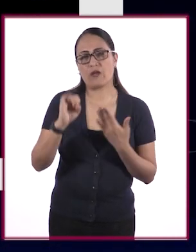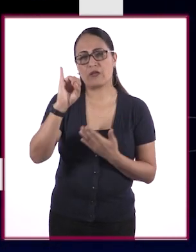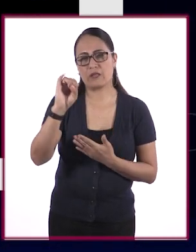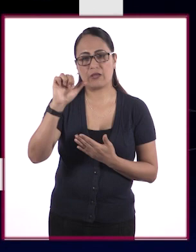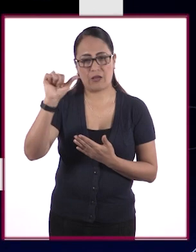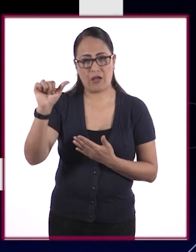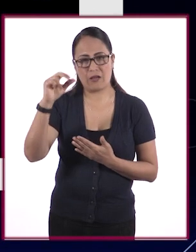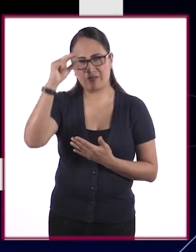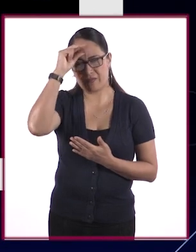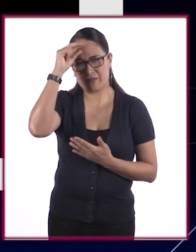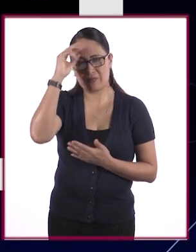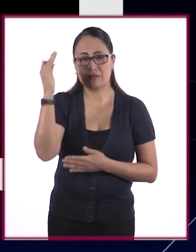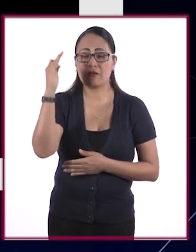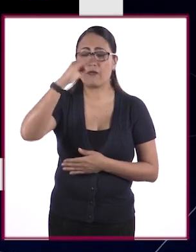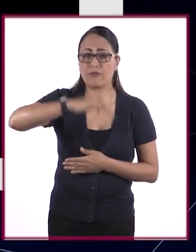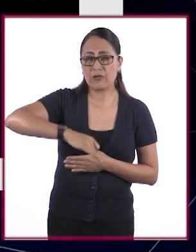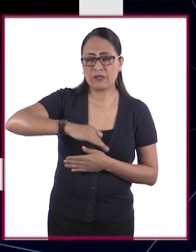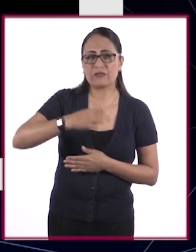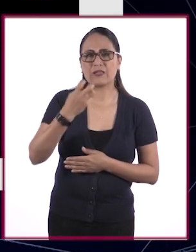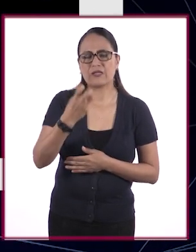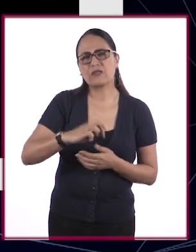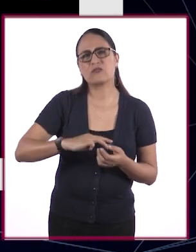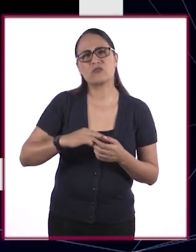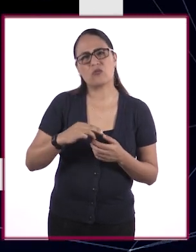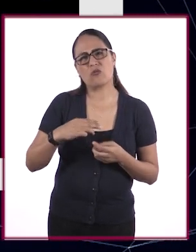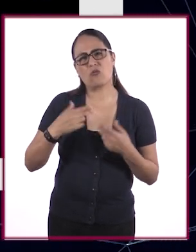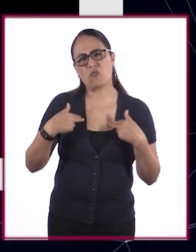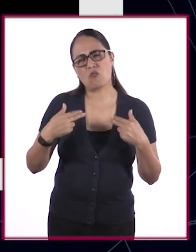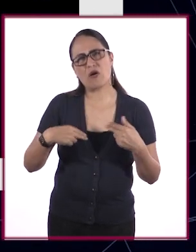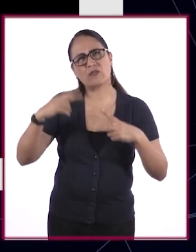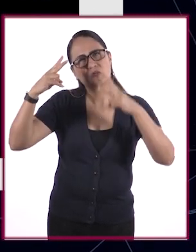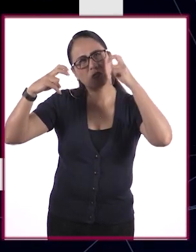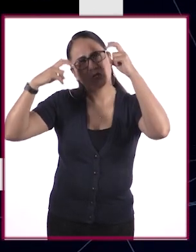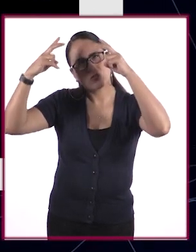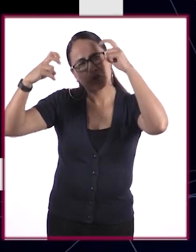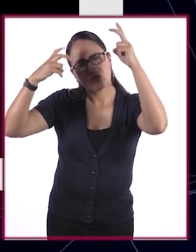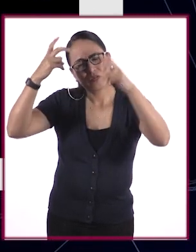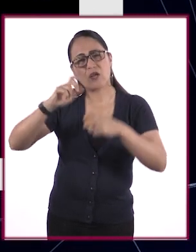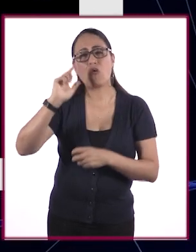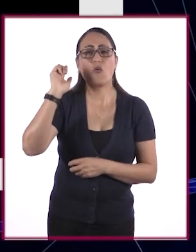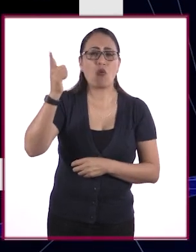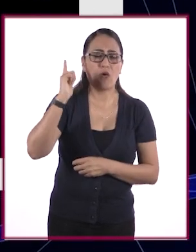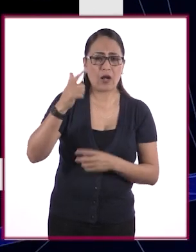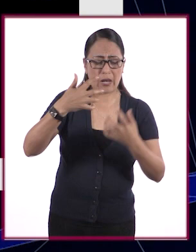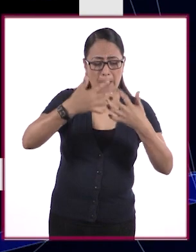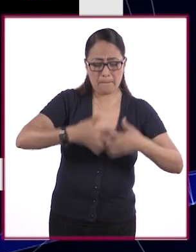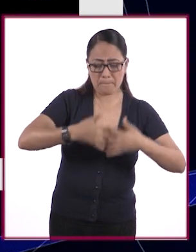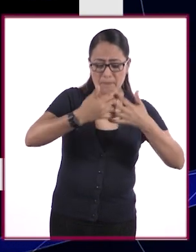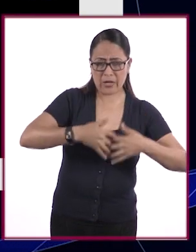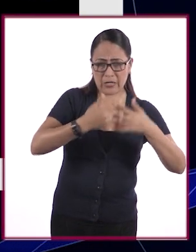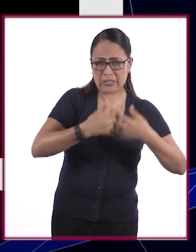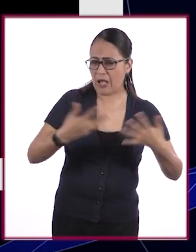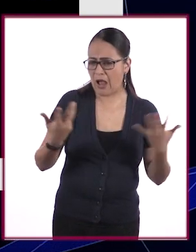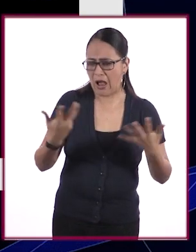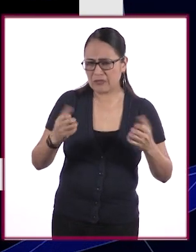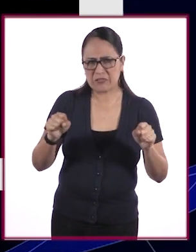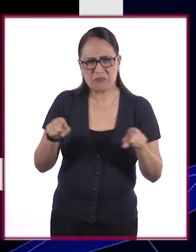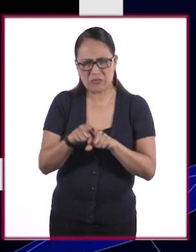los sueños de la humanidad, que consiste en que una máquina pueda hacer lo que los humanos podemos hacer de